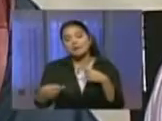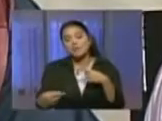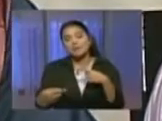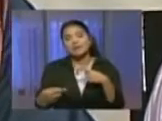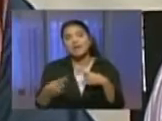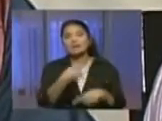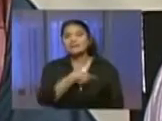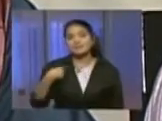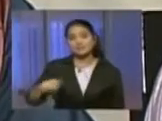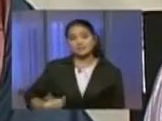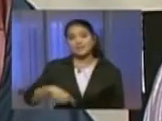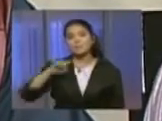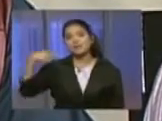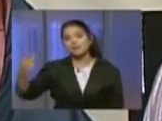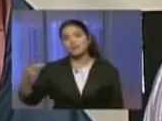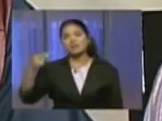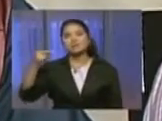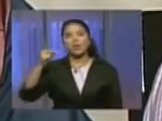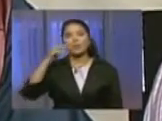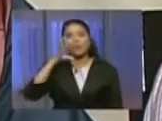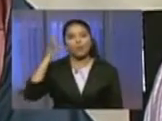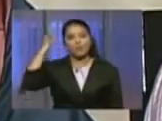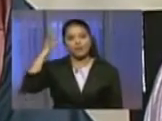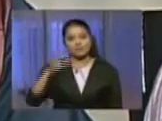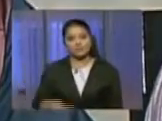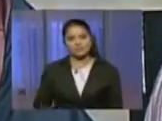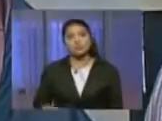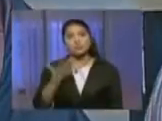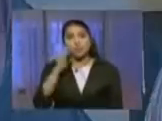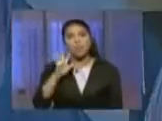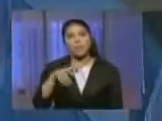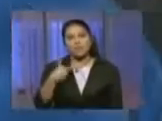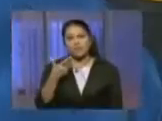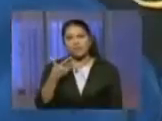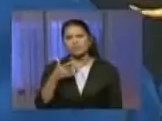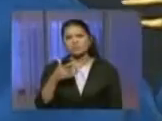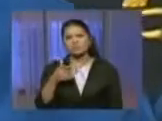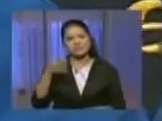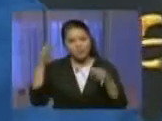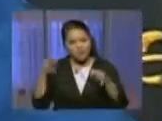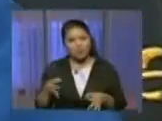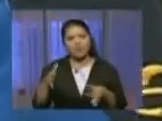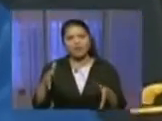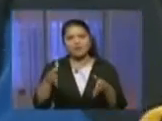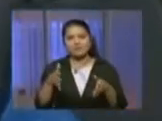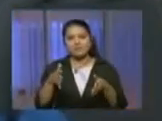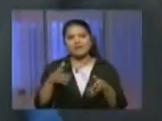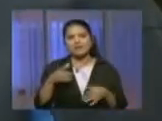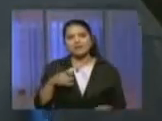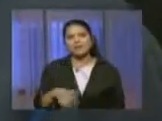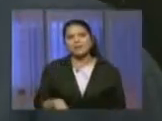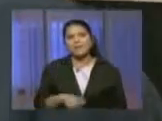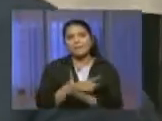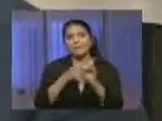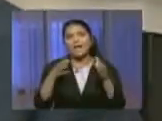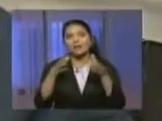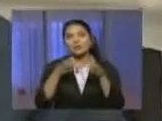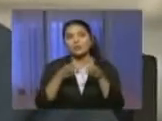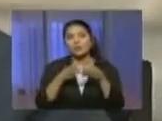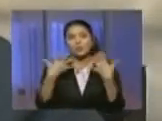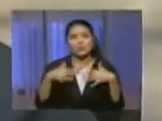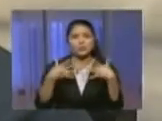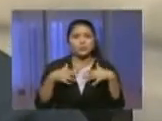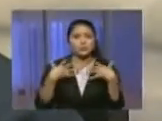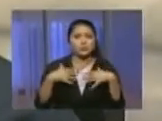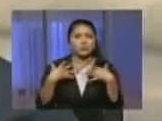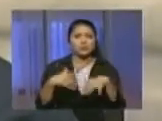china es mañana y después Francia yo creo que le podemos ganar china seguro tenemos Chan clasificar presidente pero nos tocó el grupo de la muerte porque